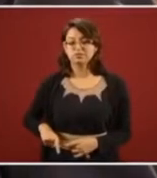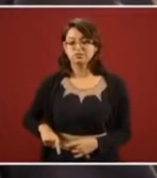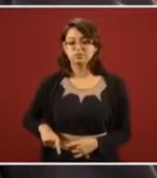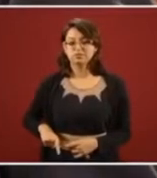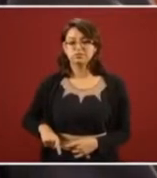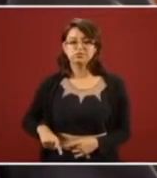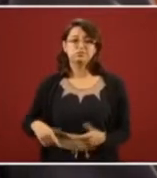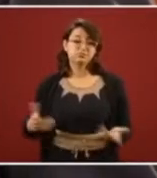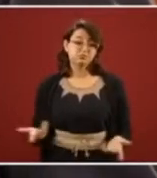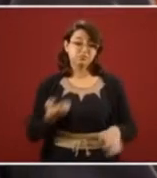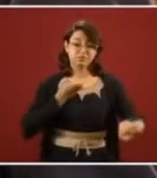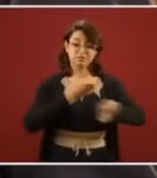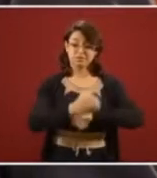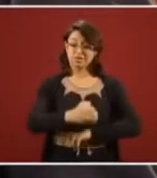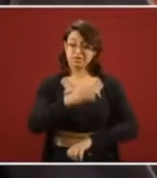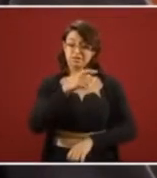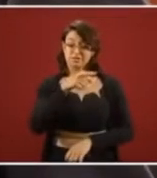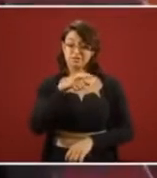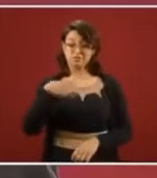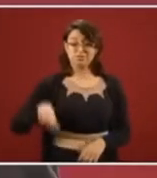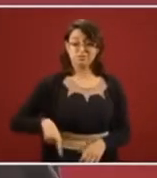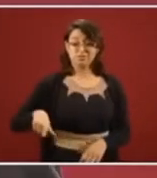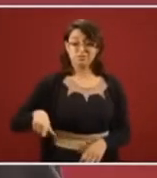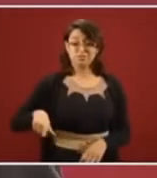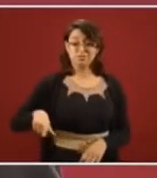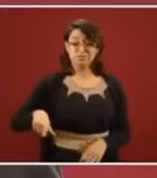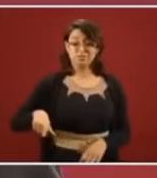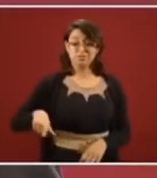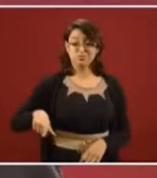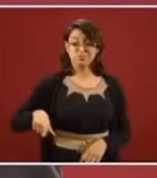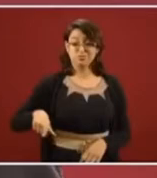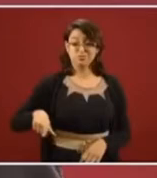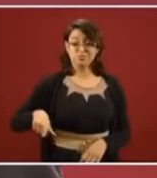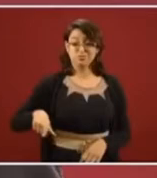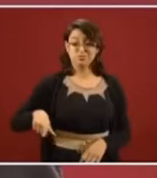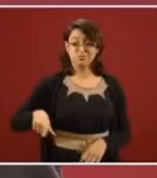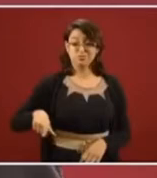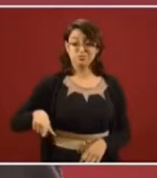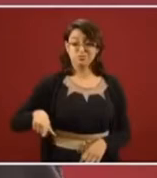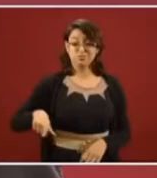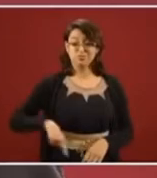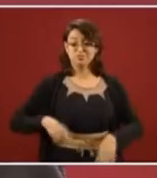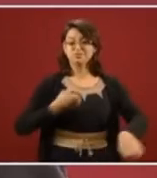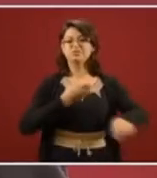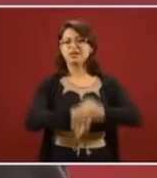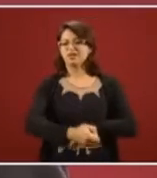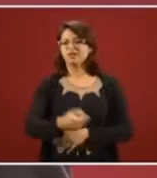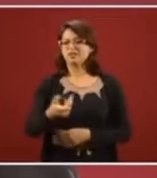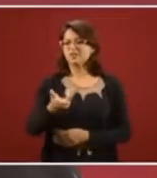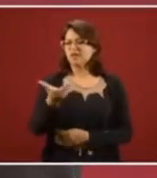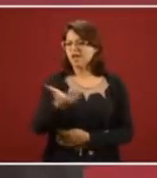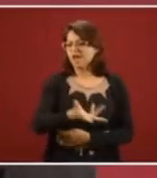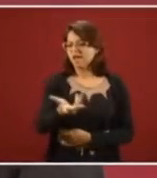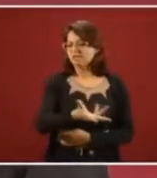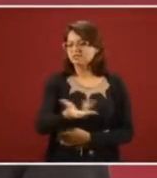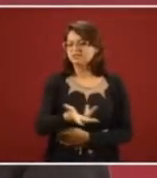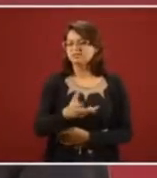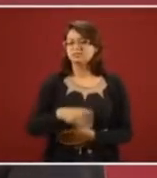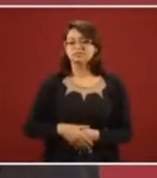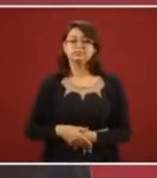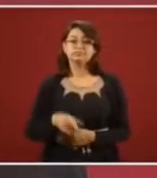local los gobiernos estatales de este carro necesitan los y son los